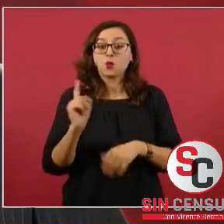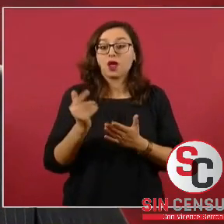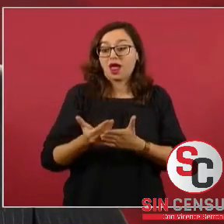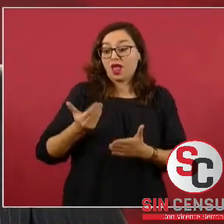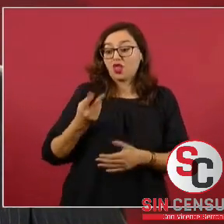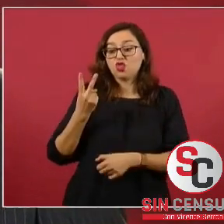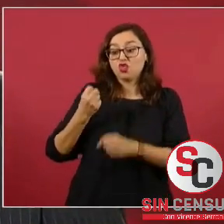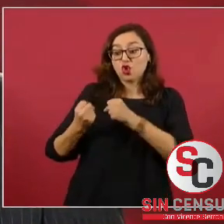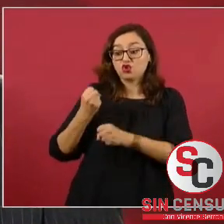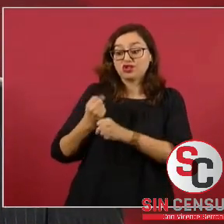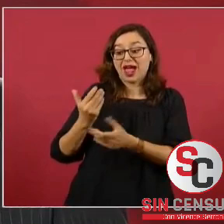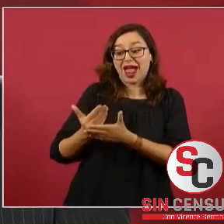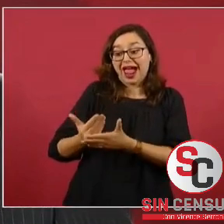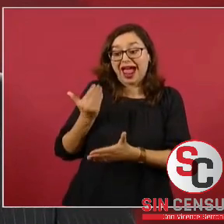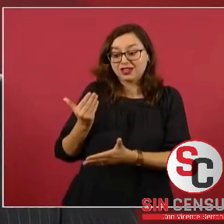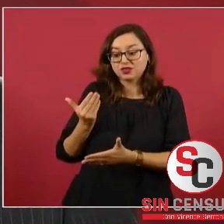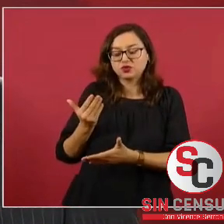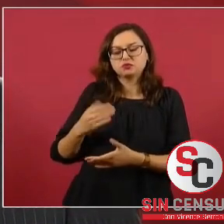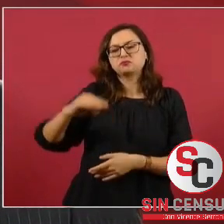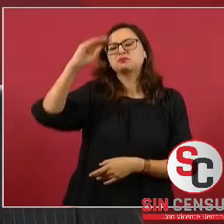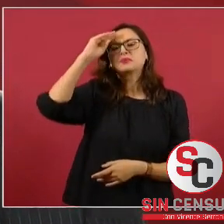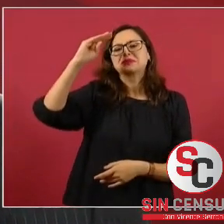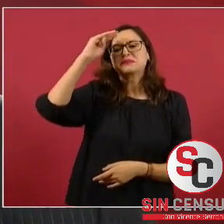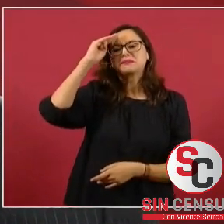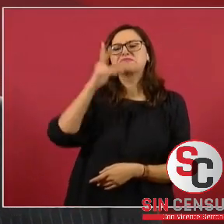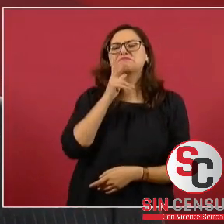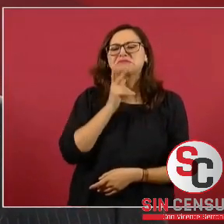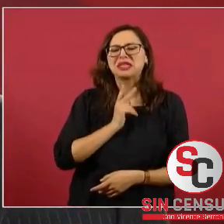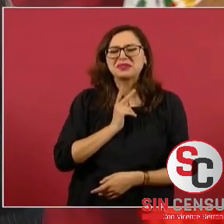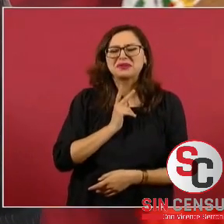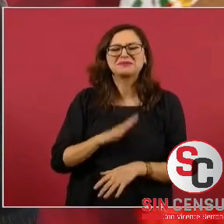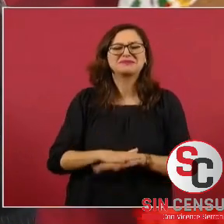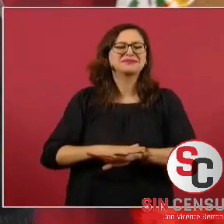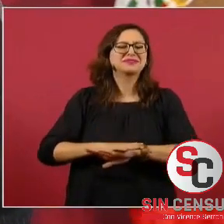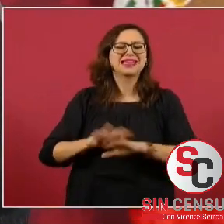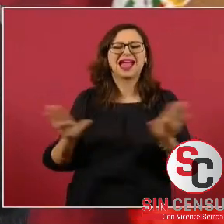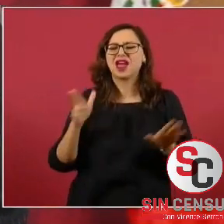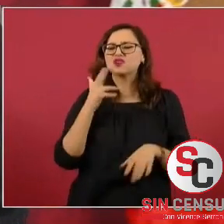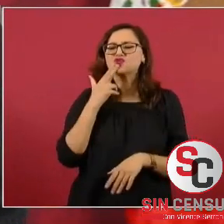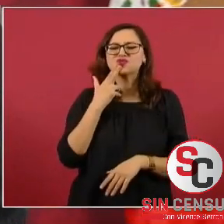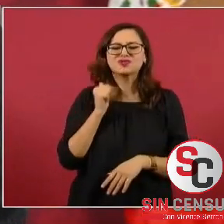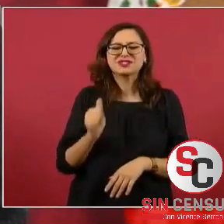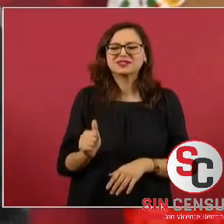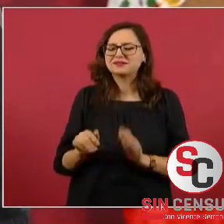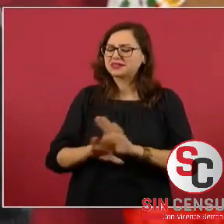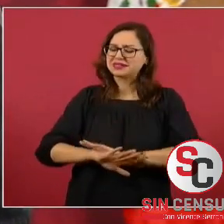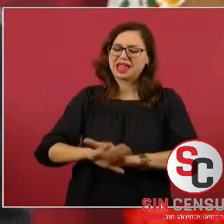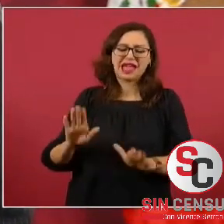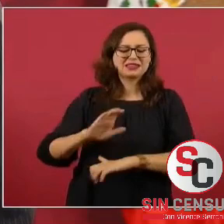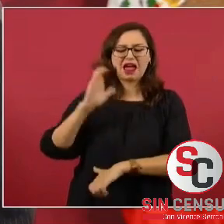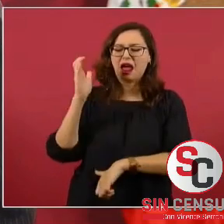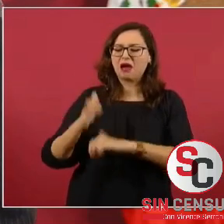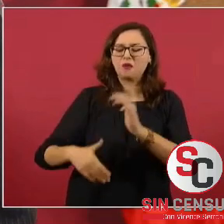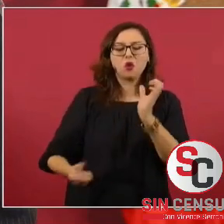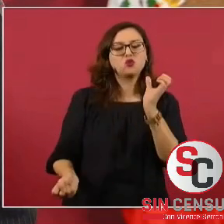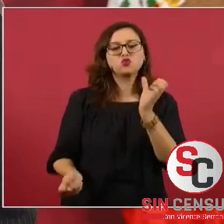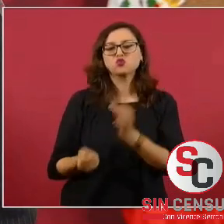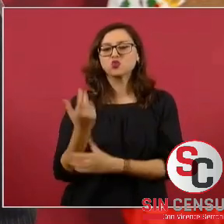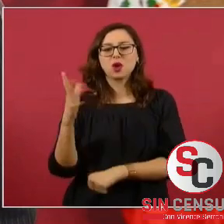ya se acabó la era del petróleo, de los combustibles fósiles.